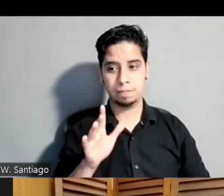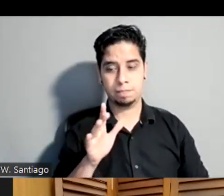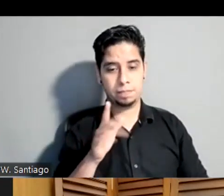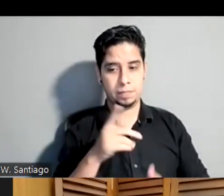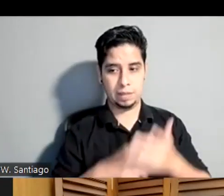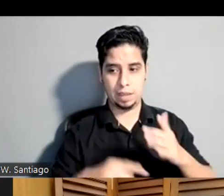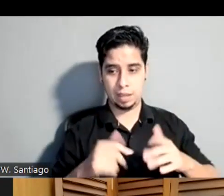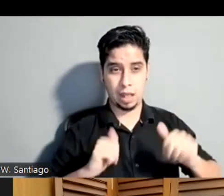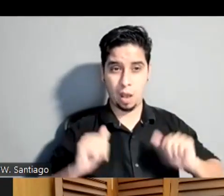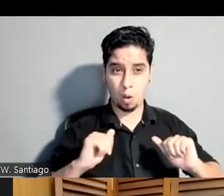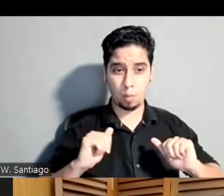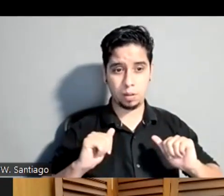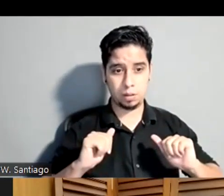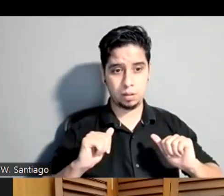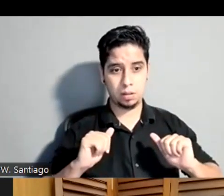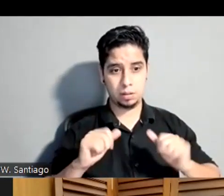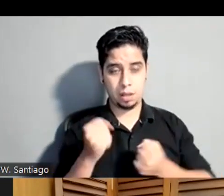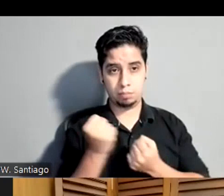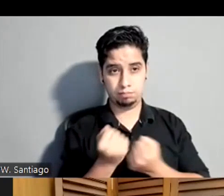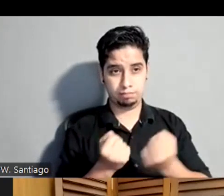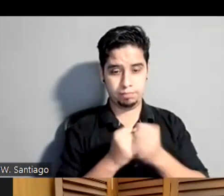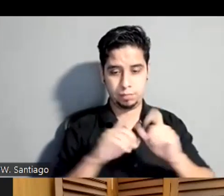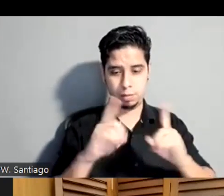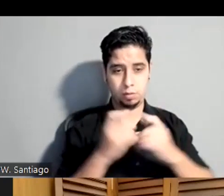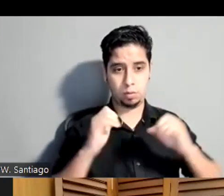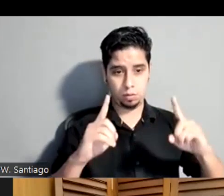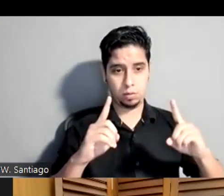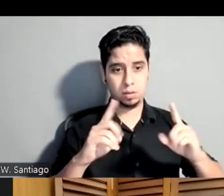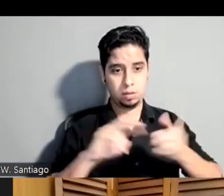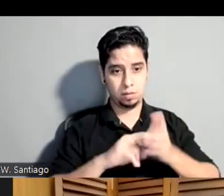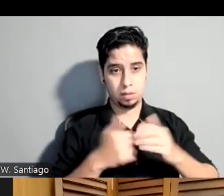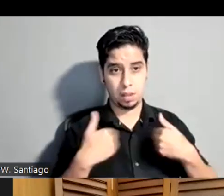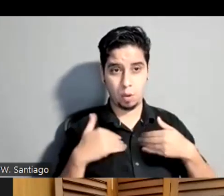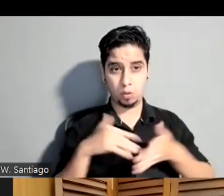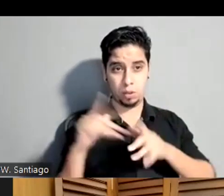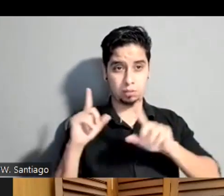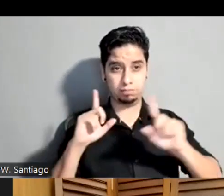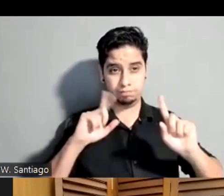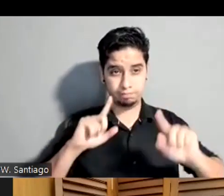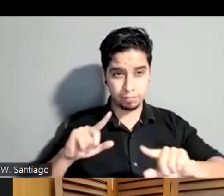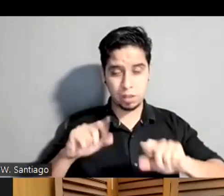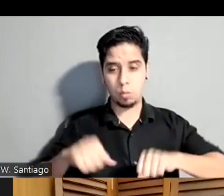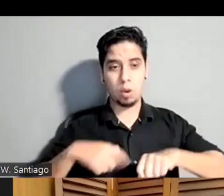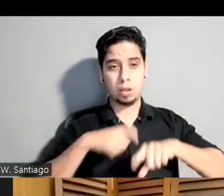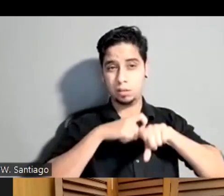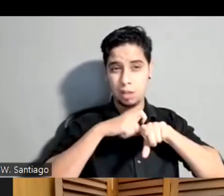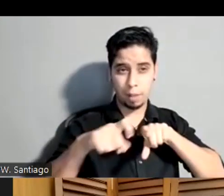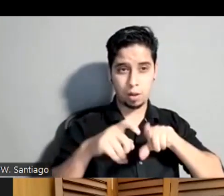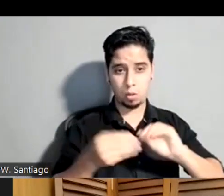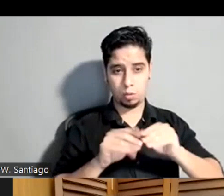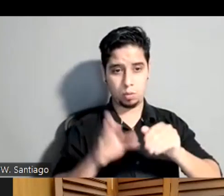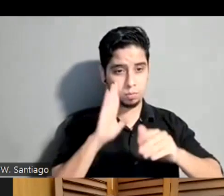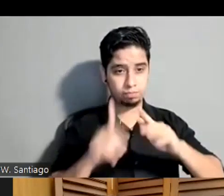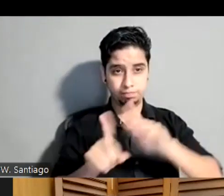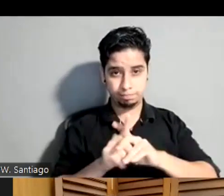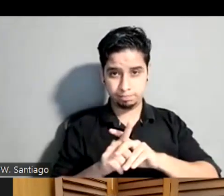obra, está endosada por el Departamento de Educación, así que tenemos funciones de estudiantes que pueden llamar, que por ahí están los números, ¿verdad? Los